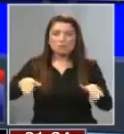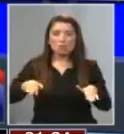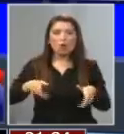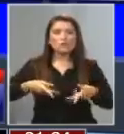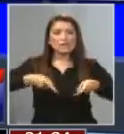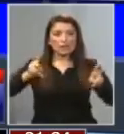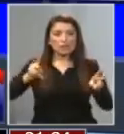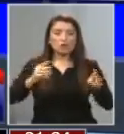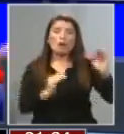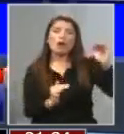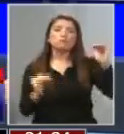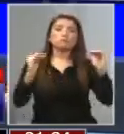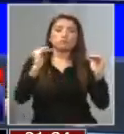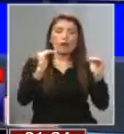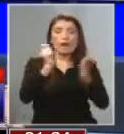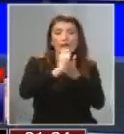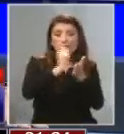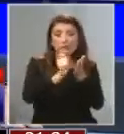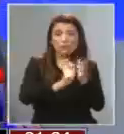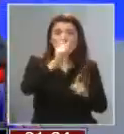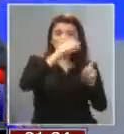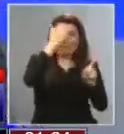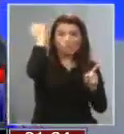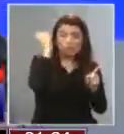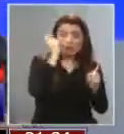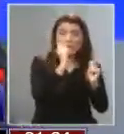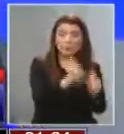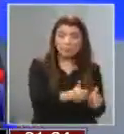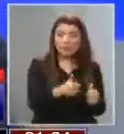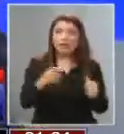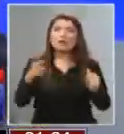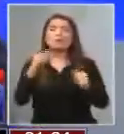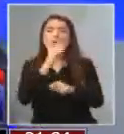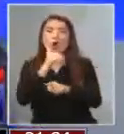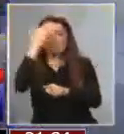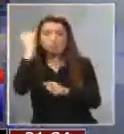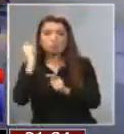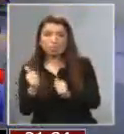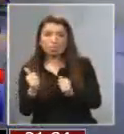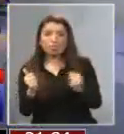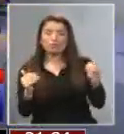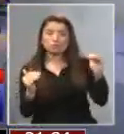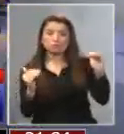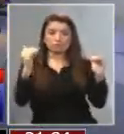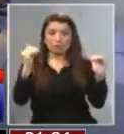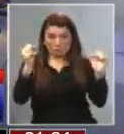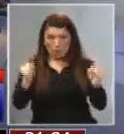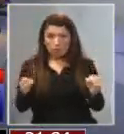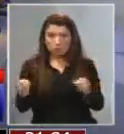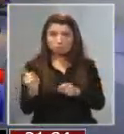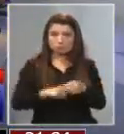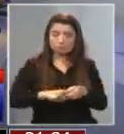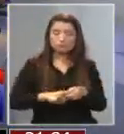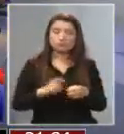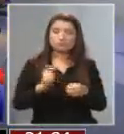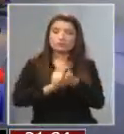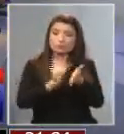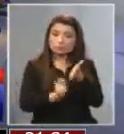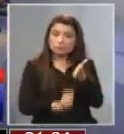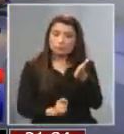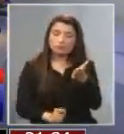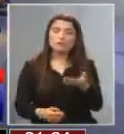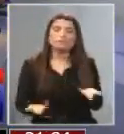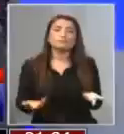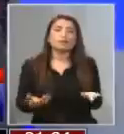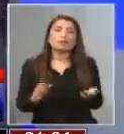documento, ya sean los expertos como, por ejemplo, bueno, aquellos que vienen del claro, mundo civil. Formalmente son todos iguales, son todos claro, miembros de la Comisión. Pero la naturaleza de las